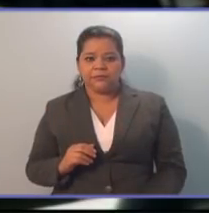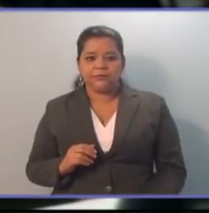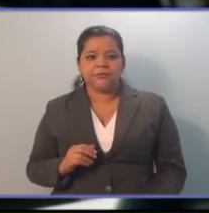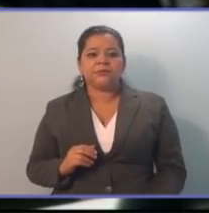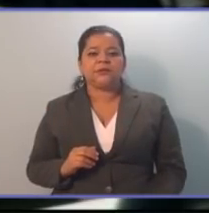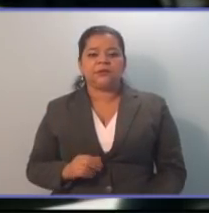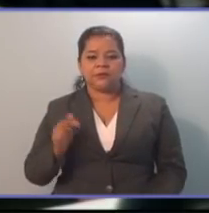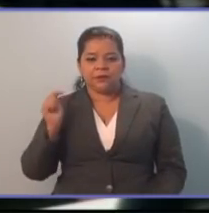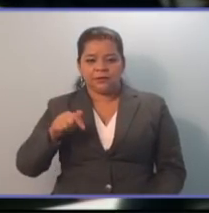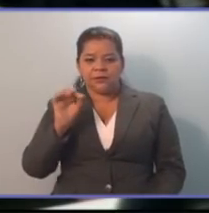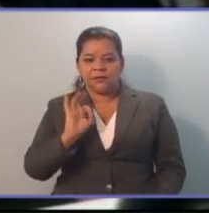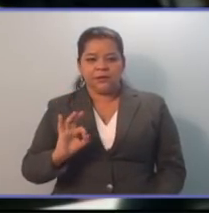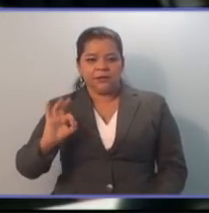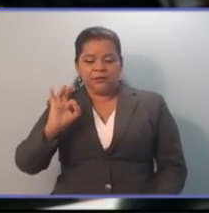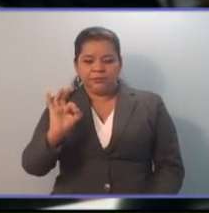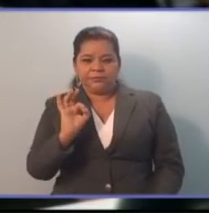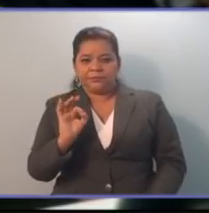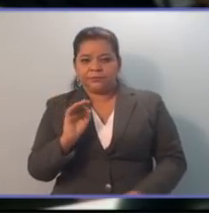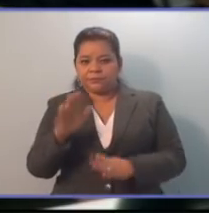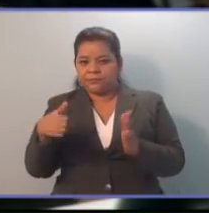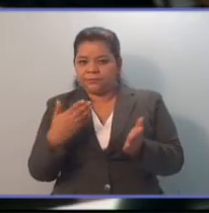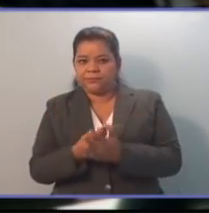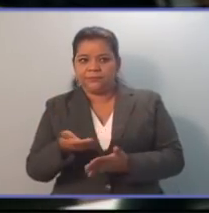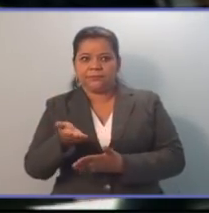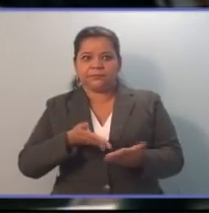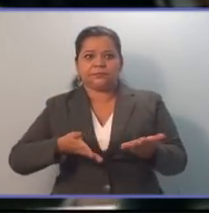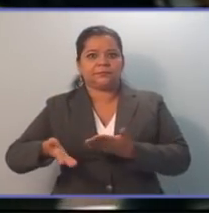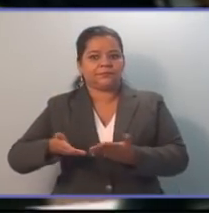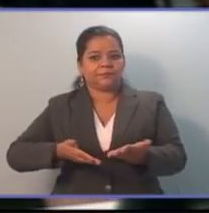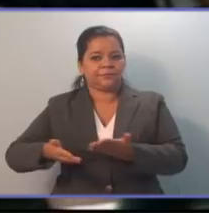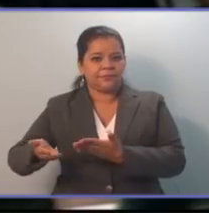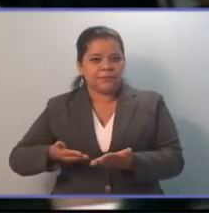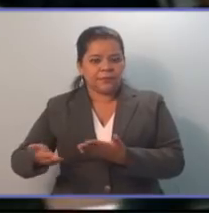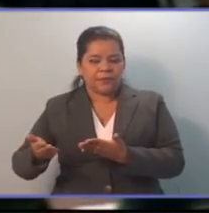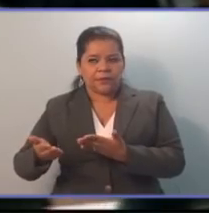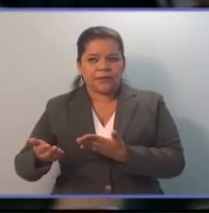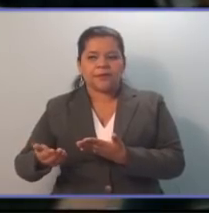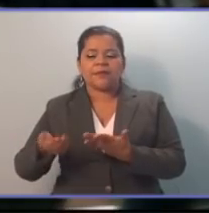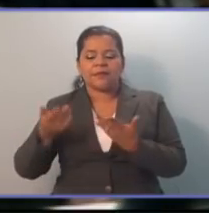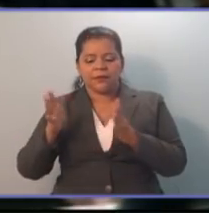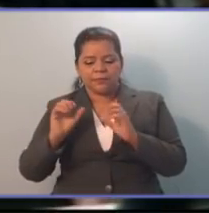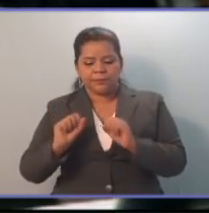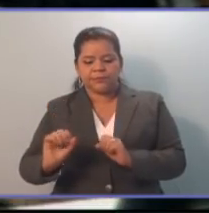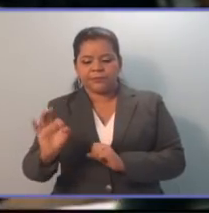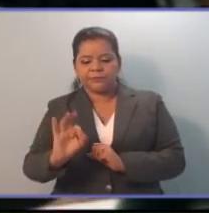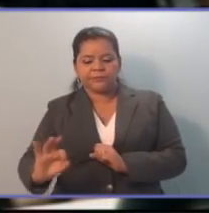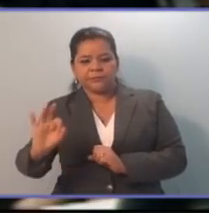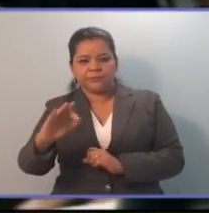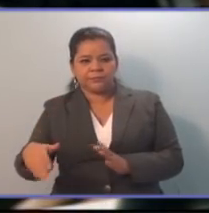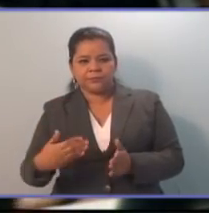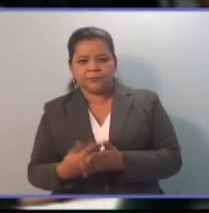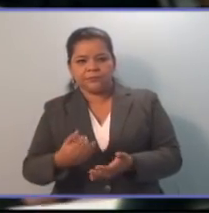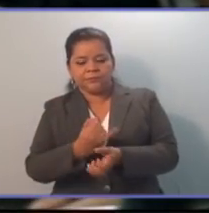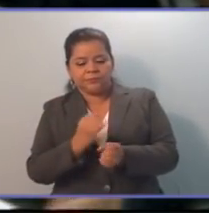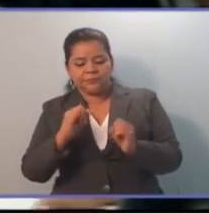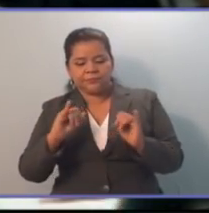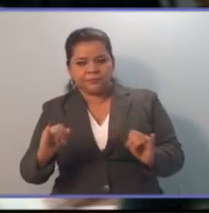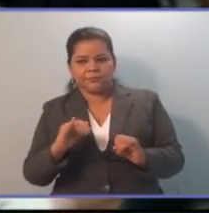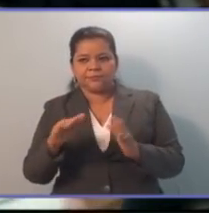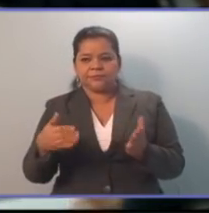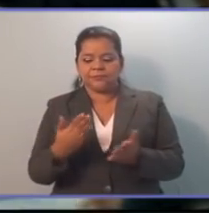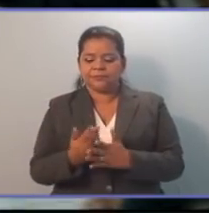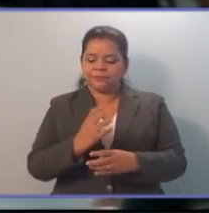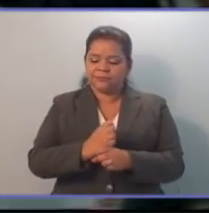dentro de esta calidad y excelencia en el servicio, usted expone que se debe de fortalecer la independencia judicial y